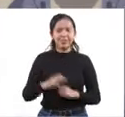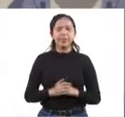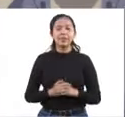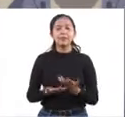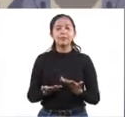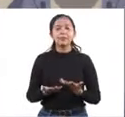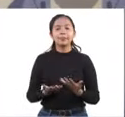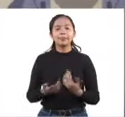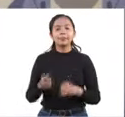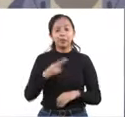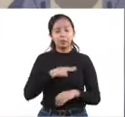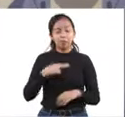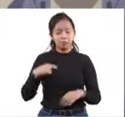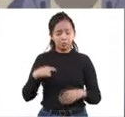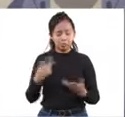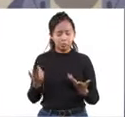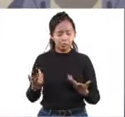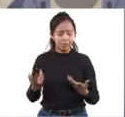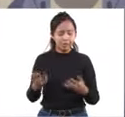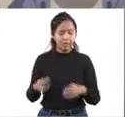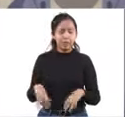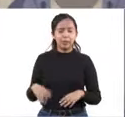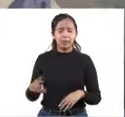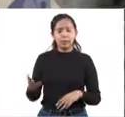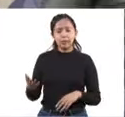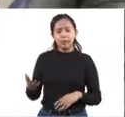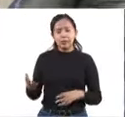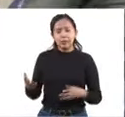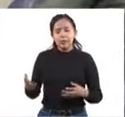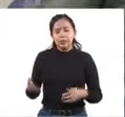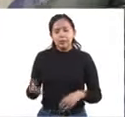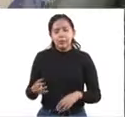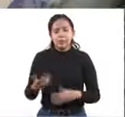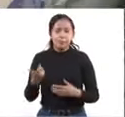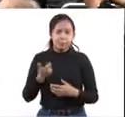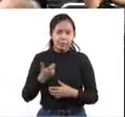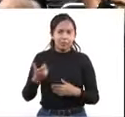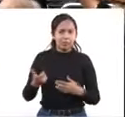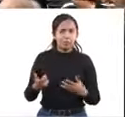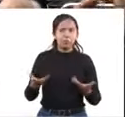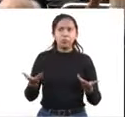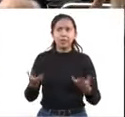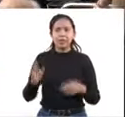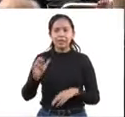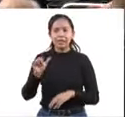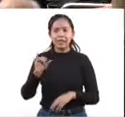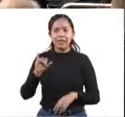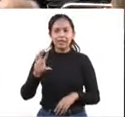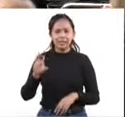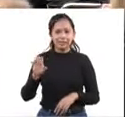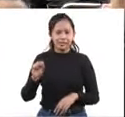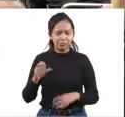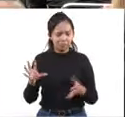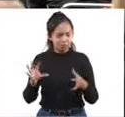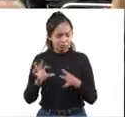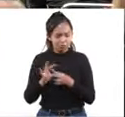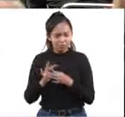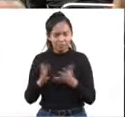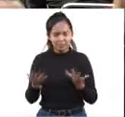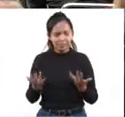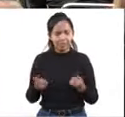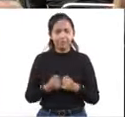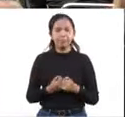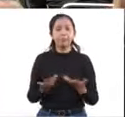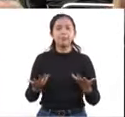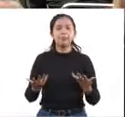nuestras raíces, nuestra economía está junta, pero más allá de eso, estamos juntos en el